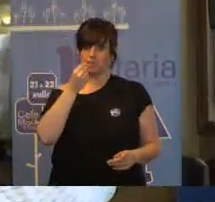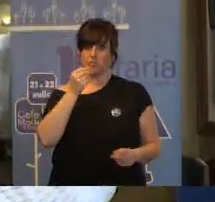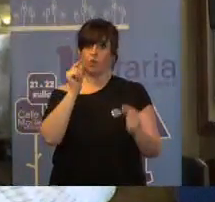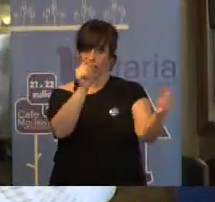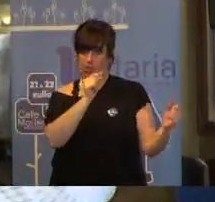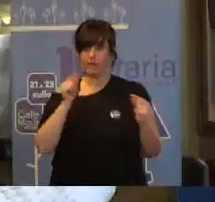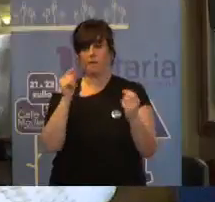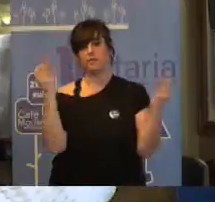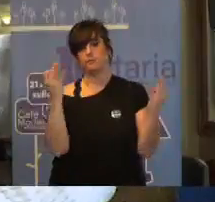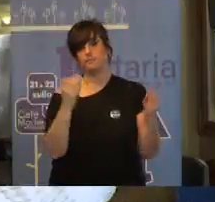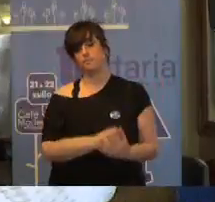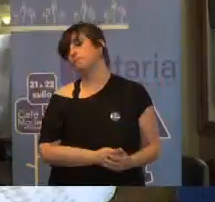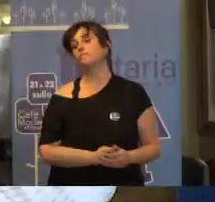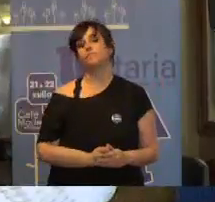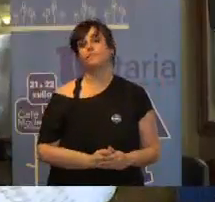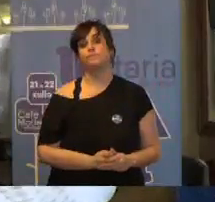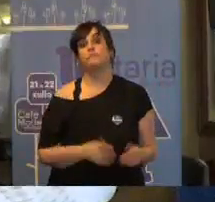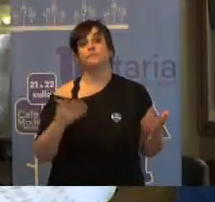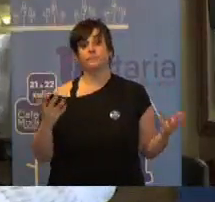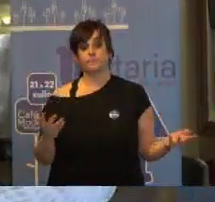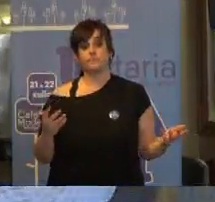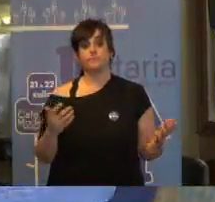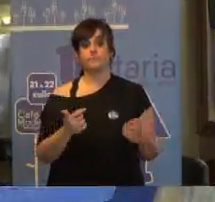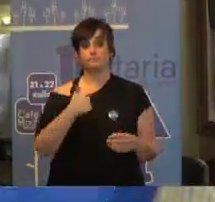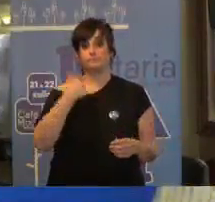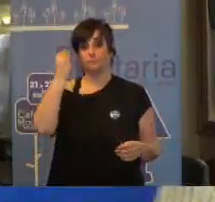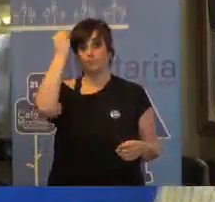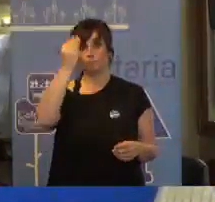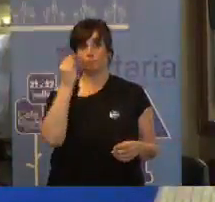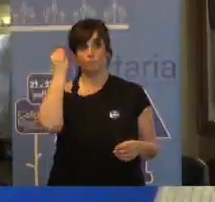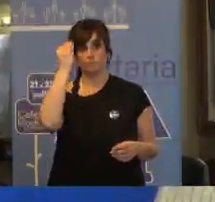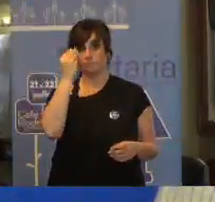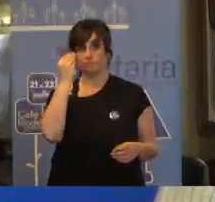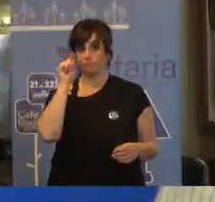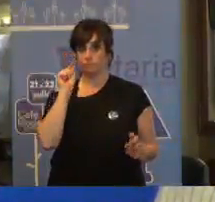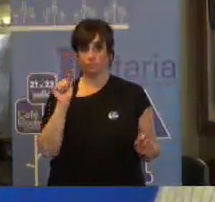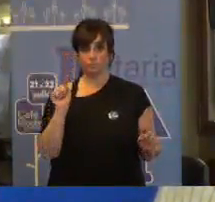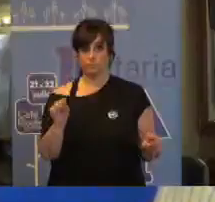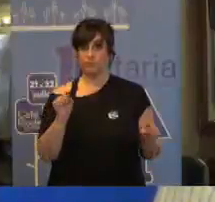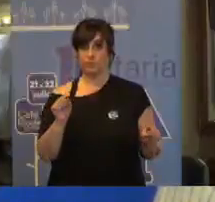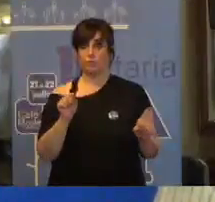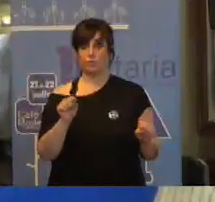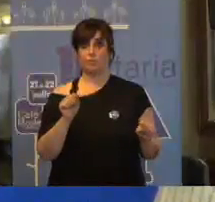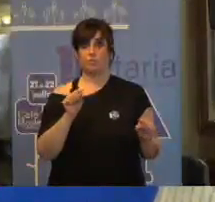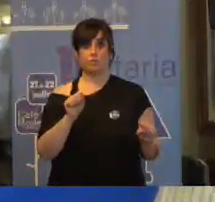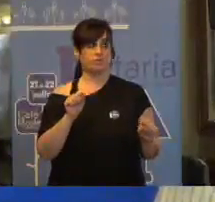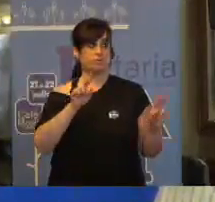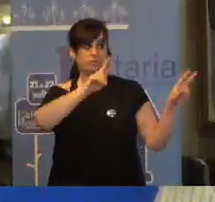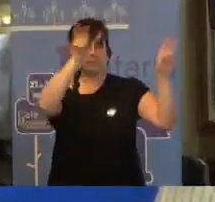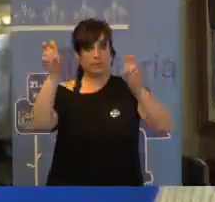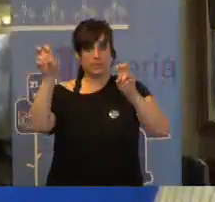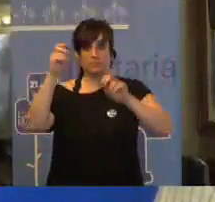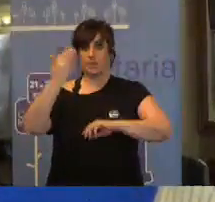discutir agora. Entón, creo que estas son as grandes cuestións sobre as que